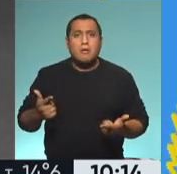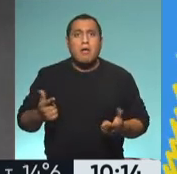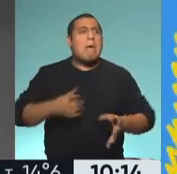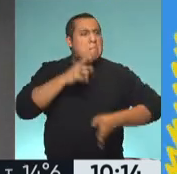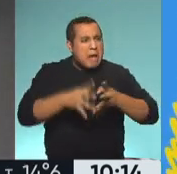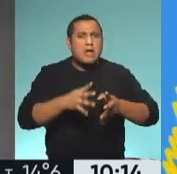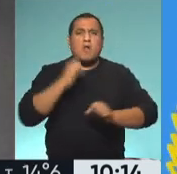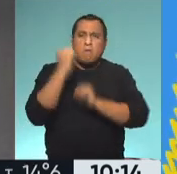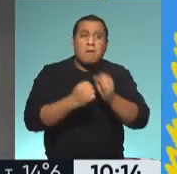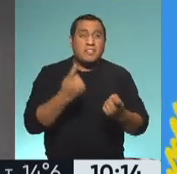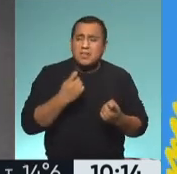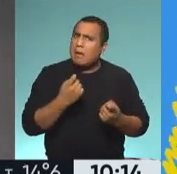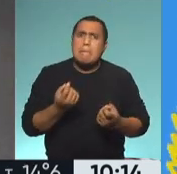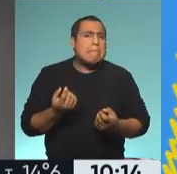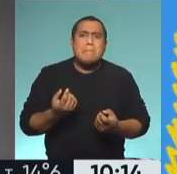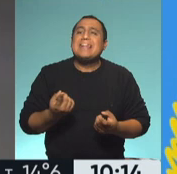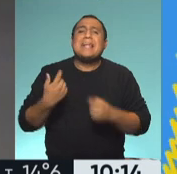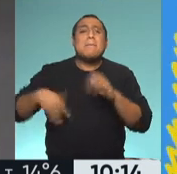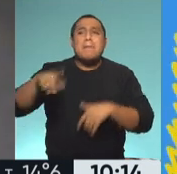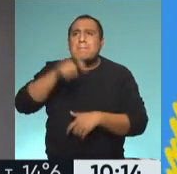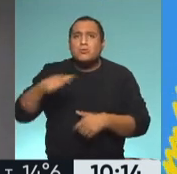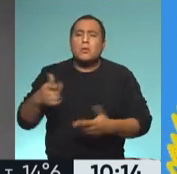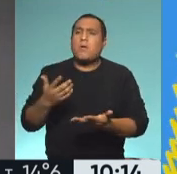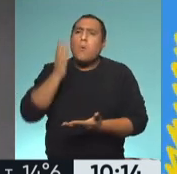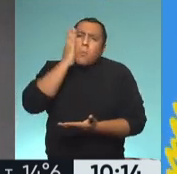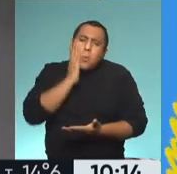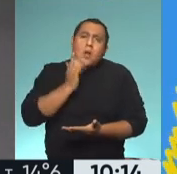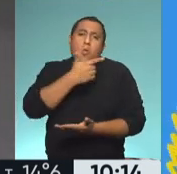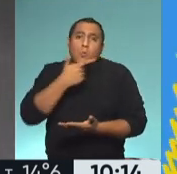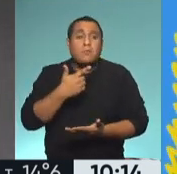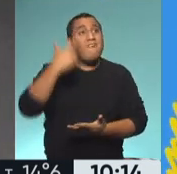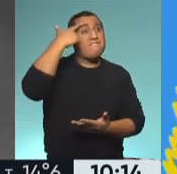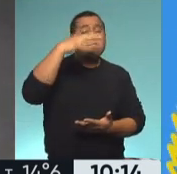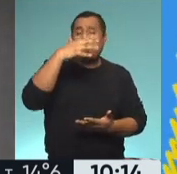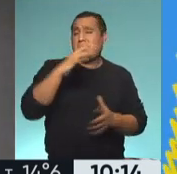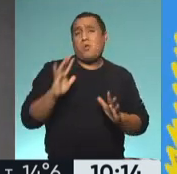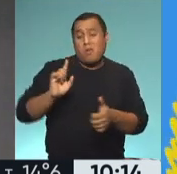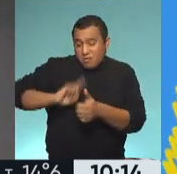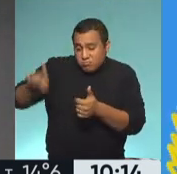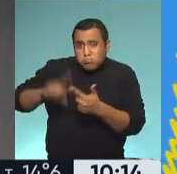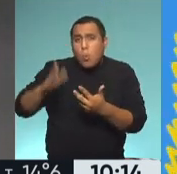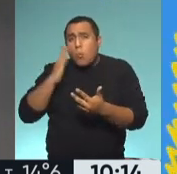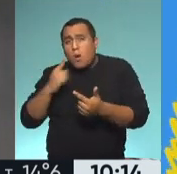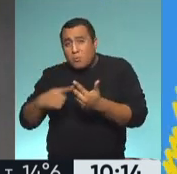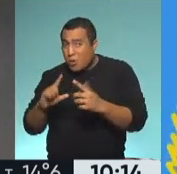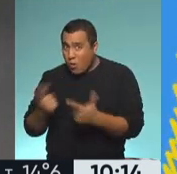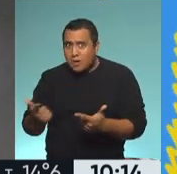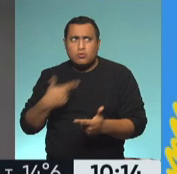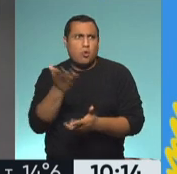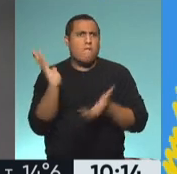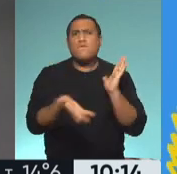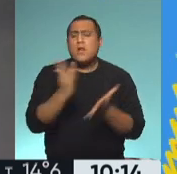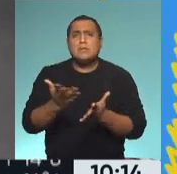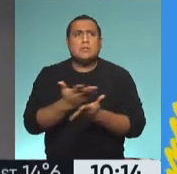necesitamos humanidad. Más que inteligencia, tener bondad y dulzura. Sin estas cualidades, la vida será violenta. Se perderá